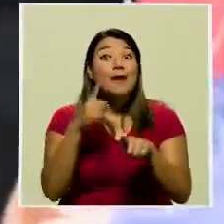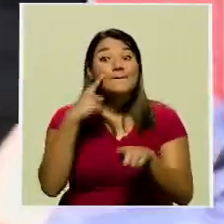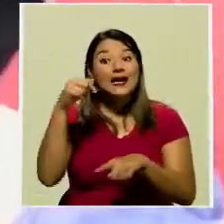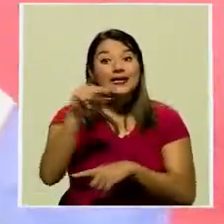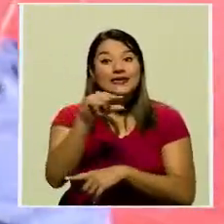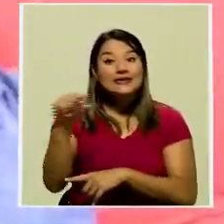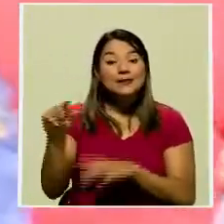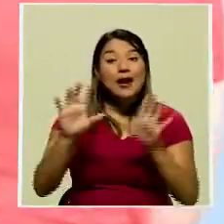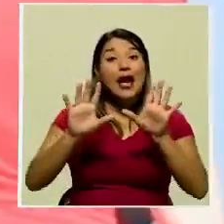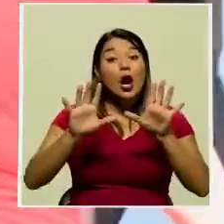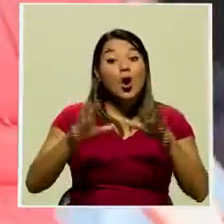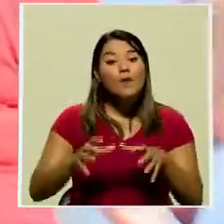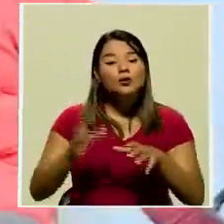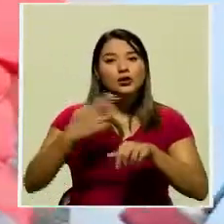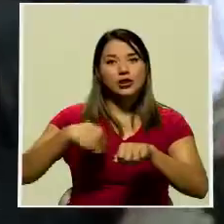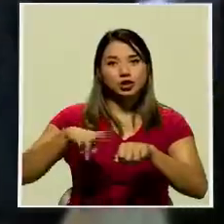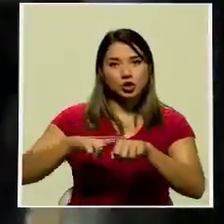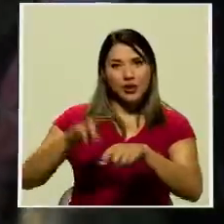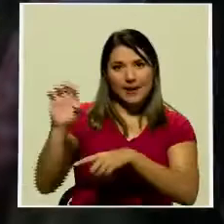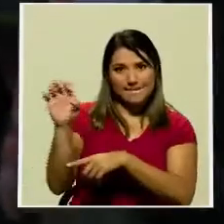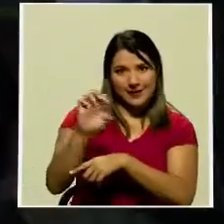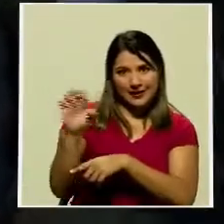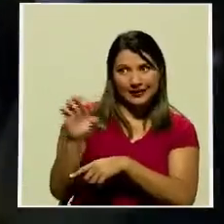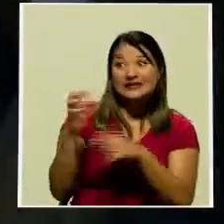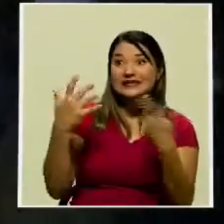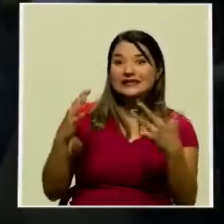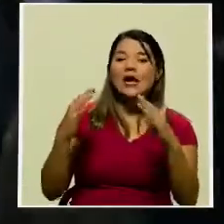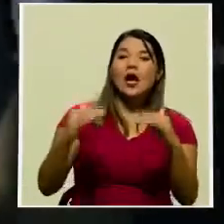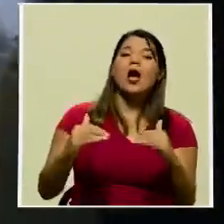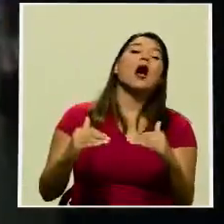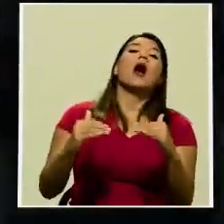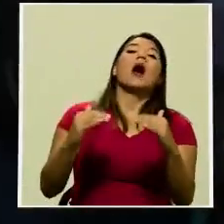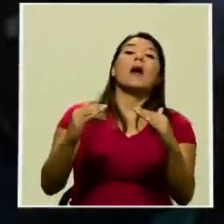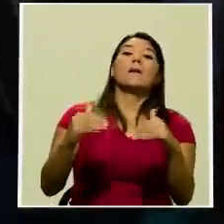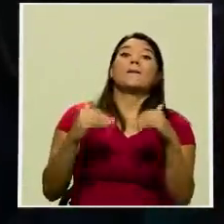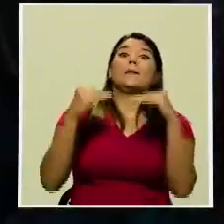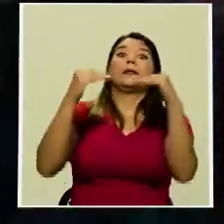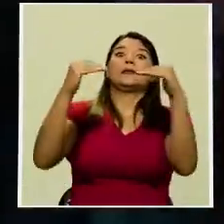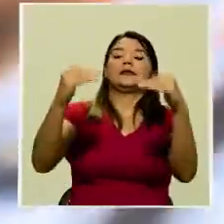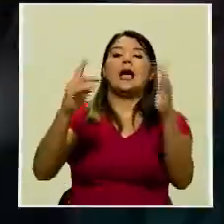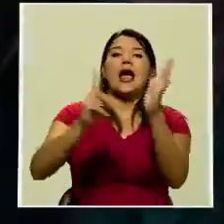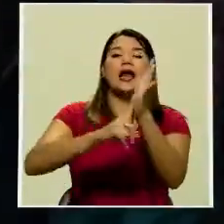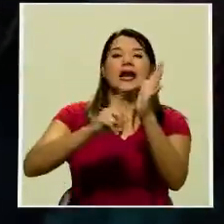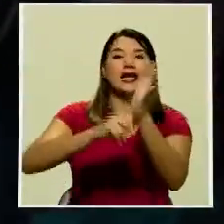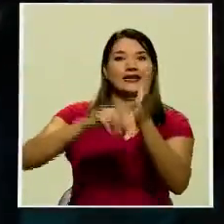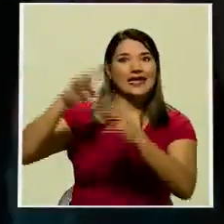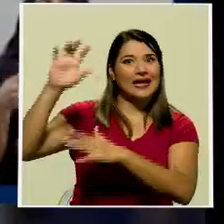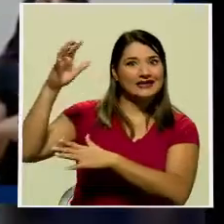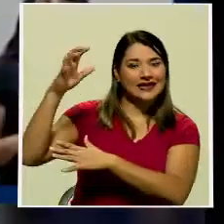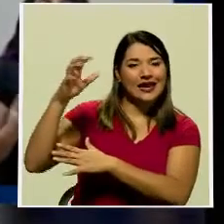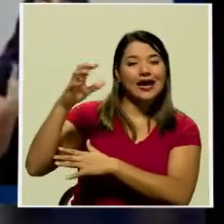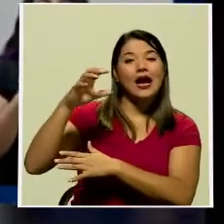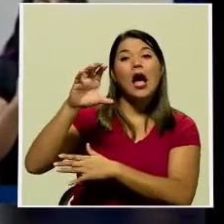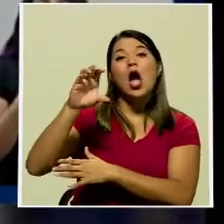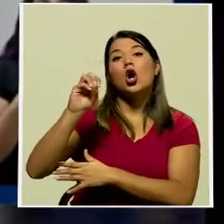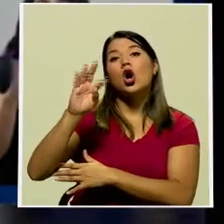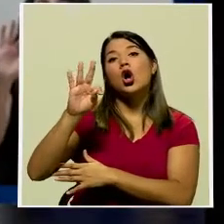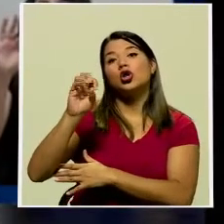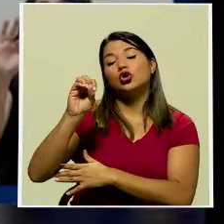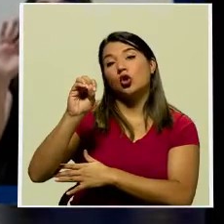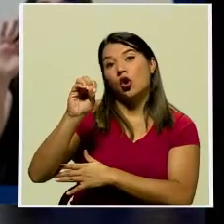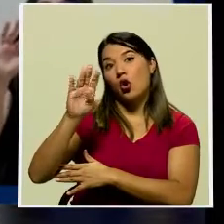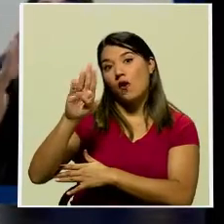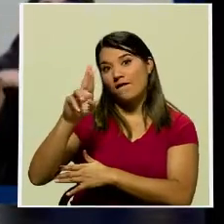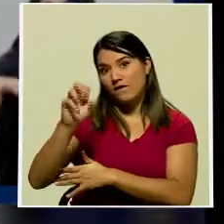la Comisión Nacional de Emergencias elevó de alerta amarilla a alerta naranja Cotobruz y Moravia. Tenemos 9